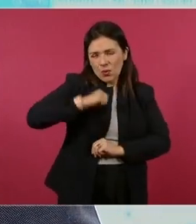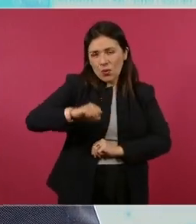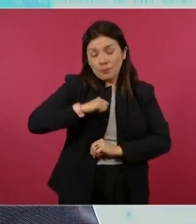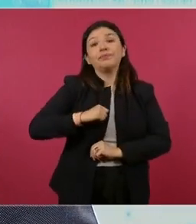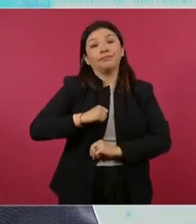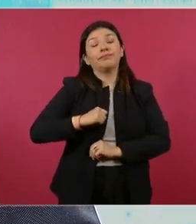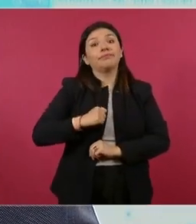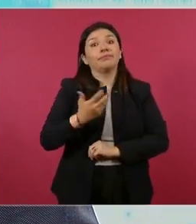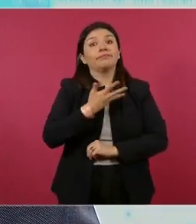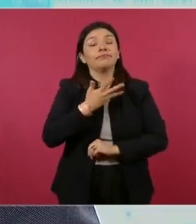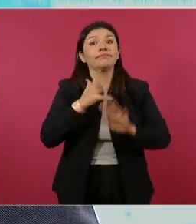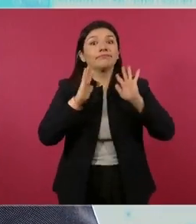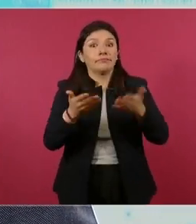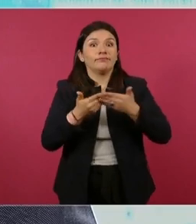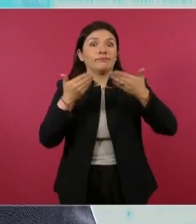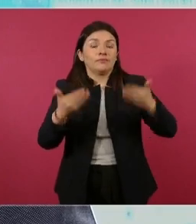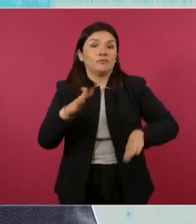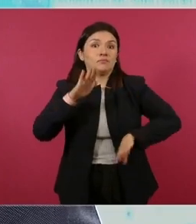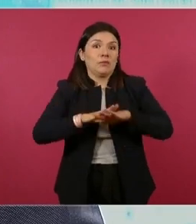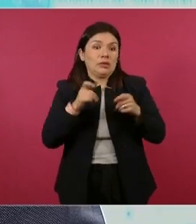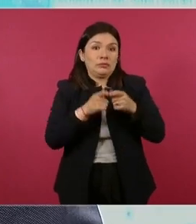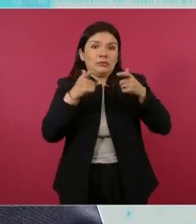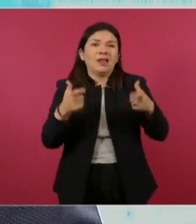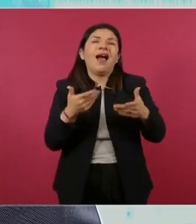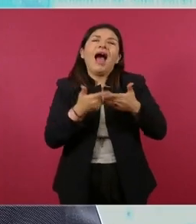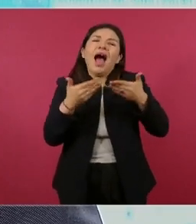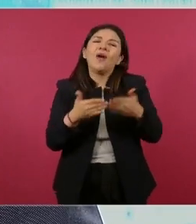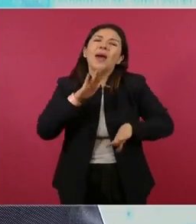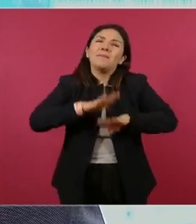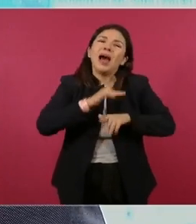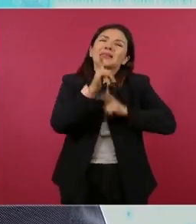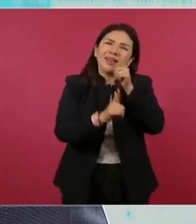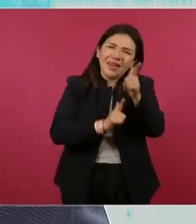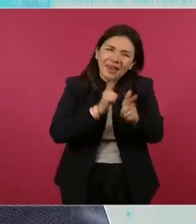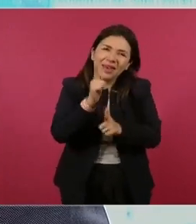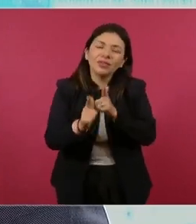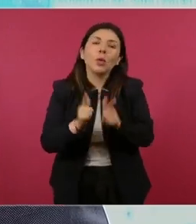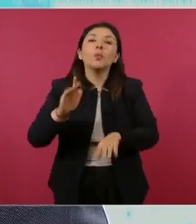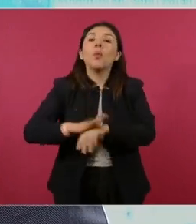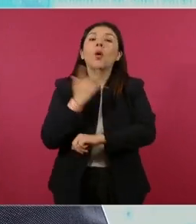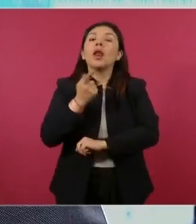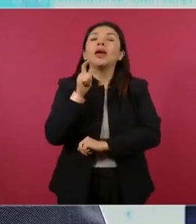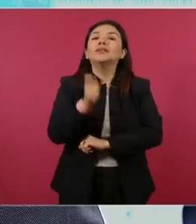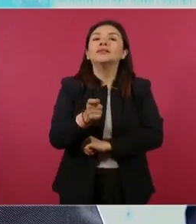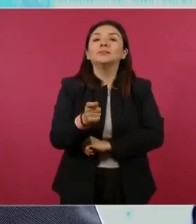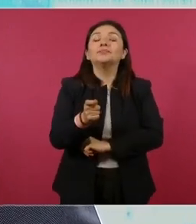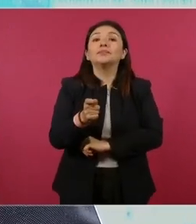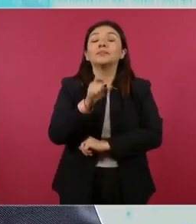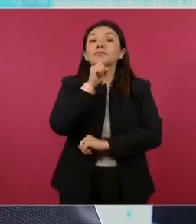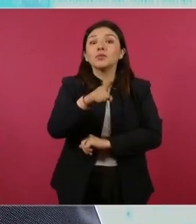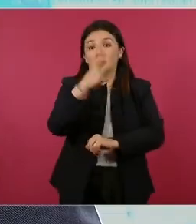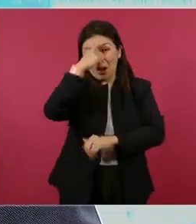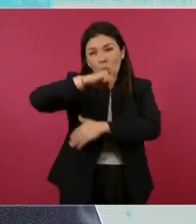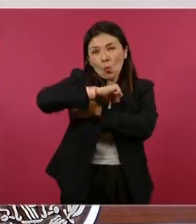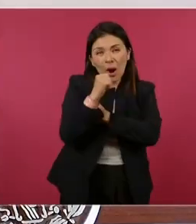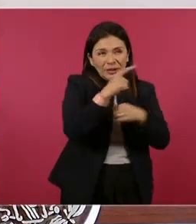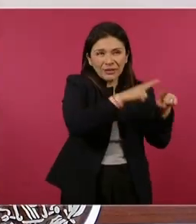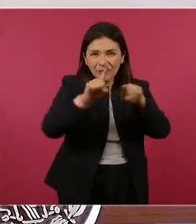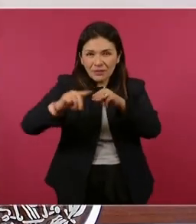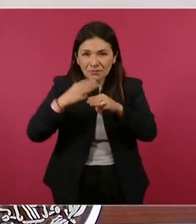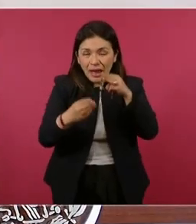el incremento es mucho más lento, porque ahora mismo, en lo que refiere al salvamento